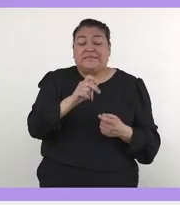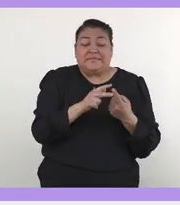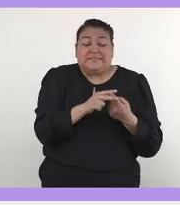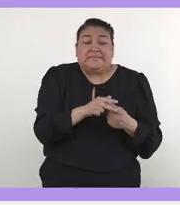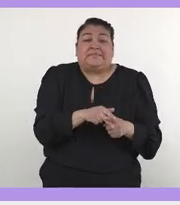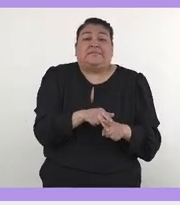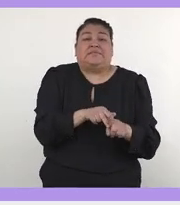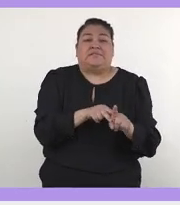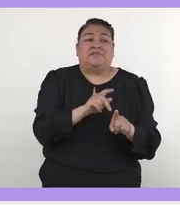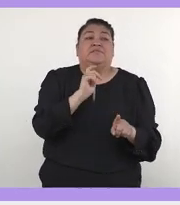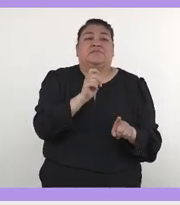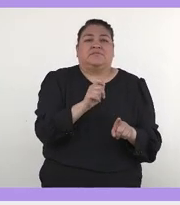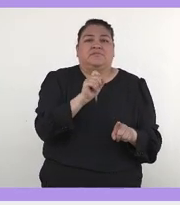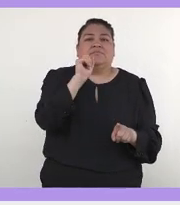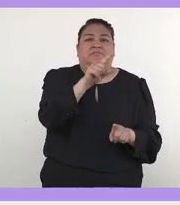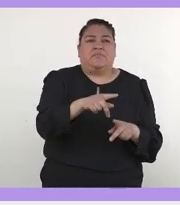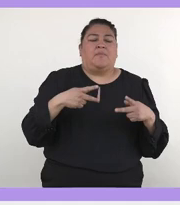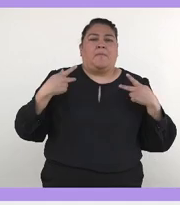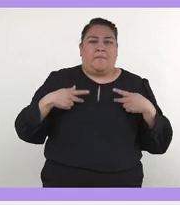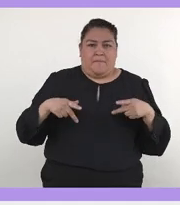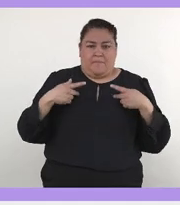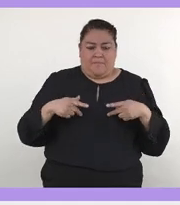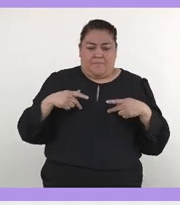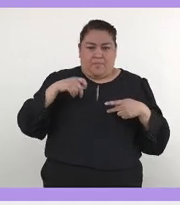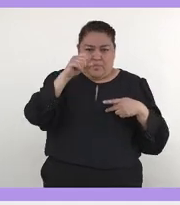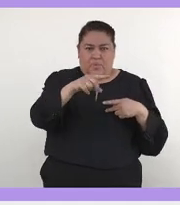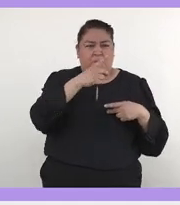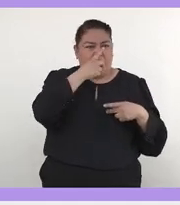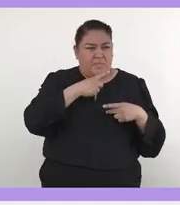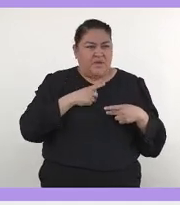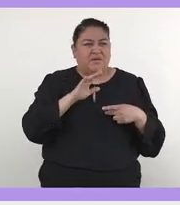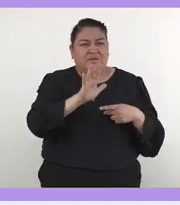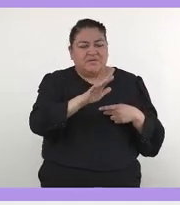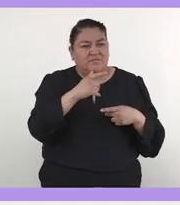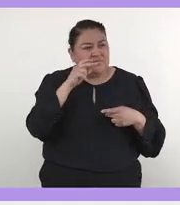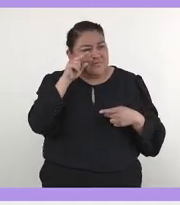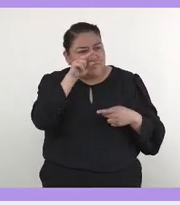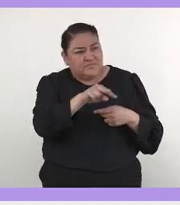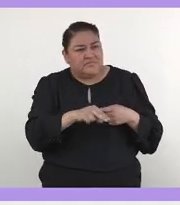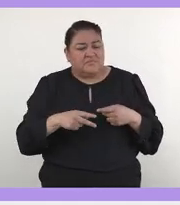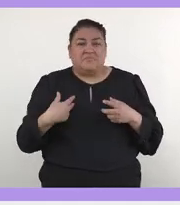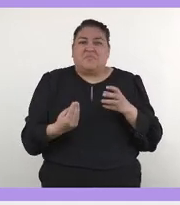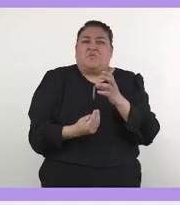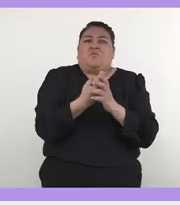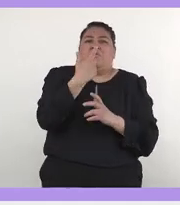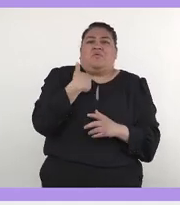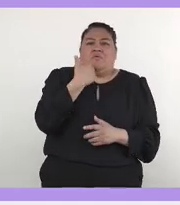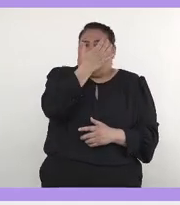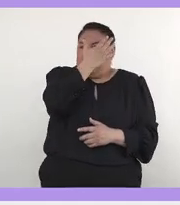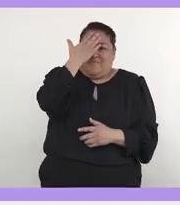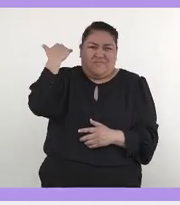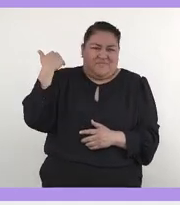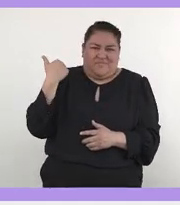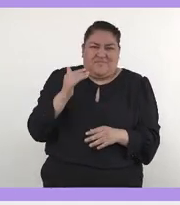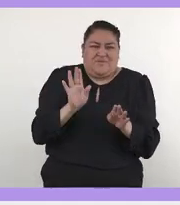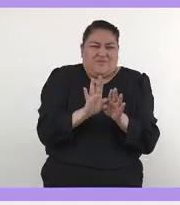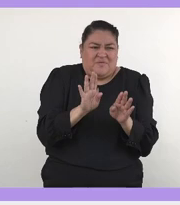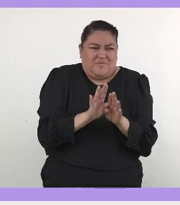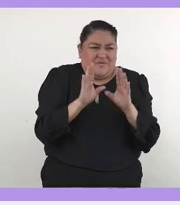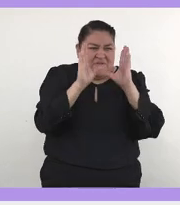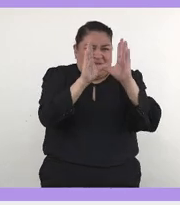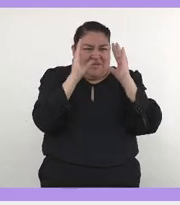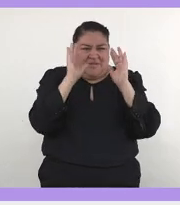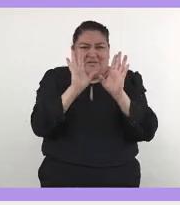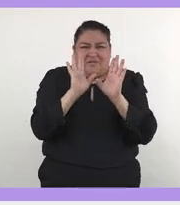lo empezamos a hacer fue que las propias personas de la organización nos dijeron es que hasta para nosotros es algo nuevo porque claro nunca nadie nos enseñó